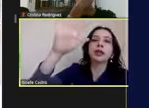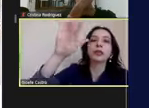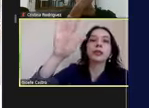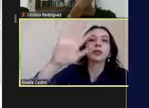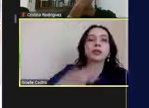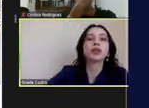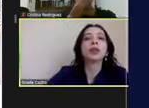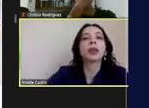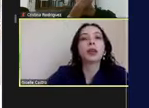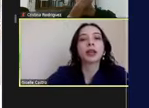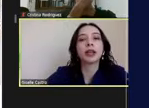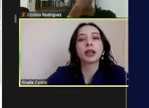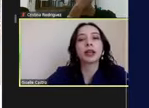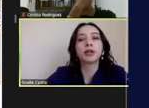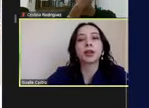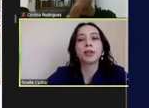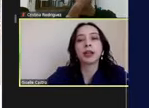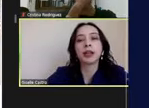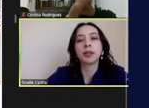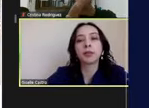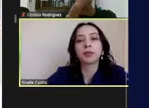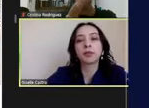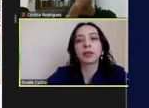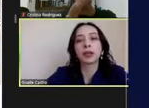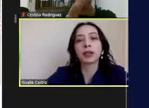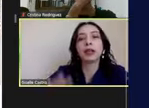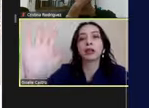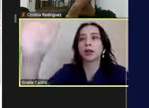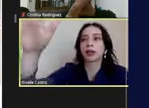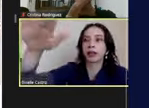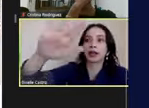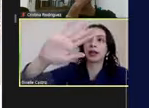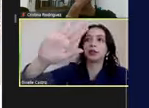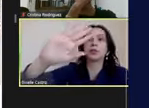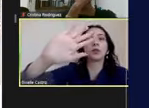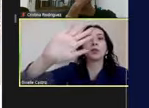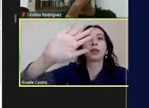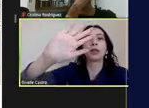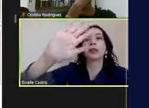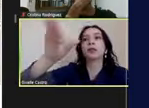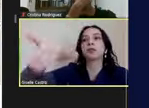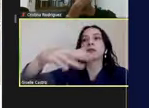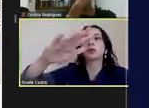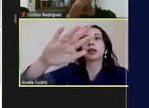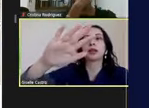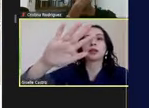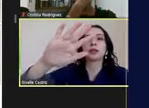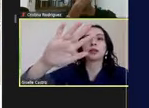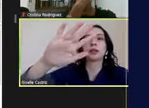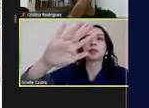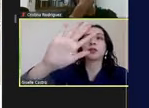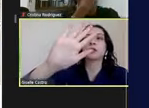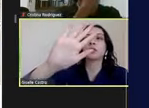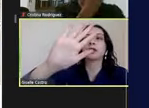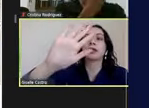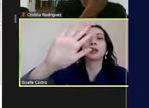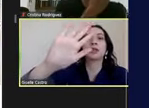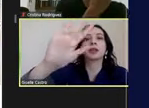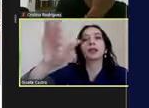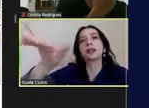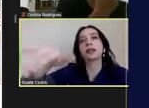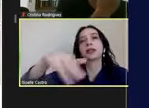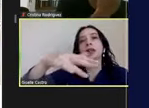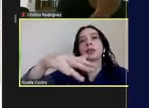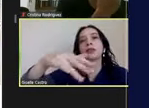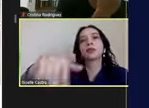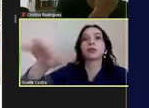haga circulitos, con la madera que podemos ver aquí, igual, que haga como círculos alrededor, bueno, como si hiciera